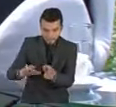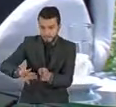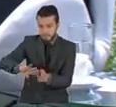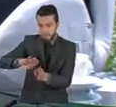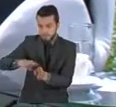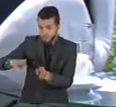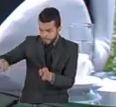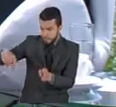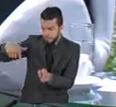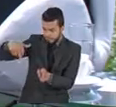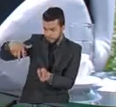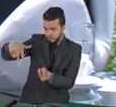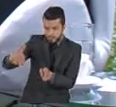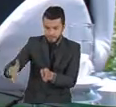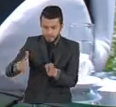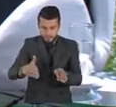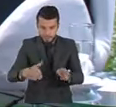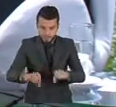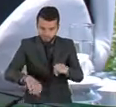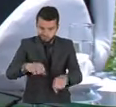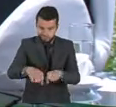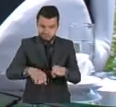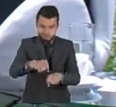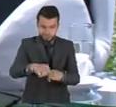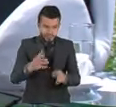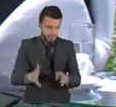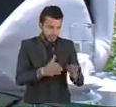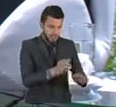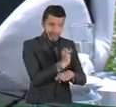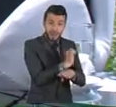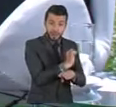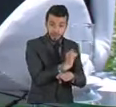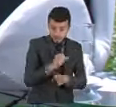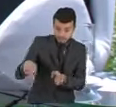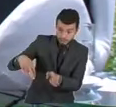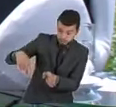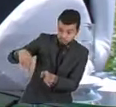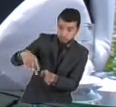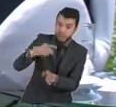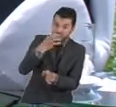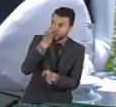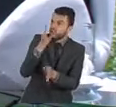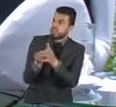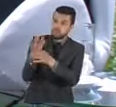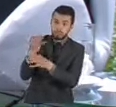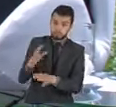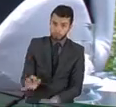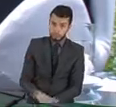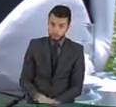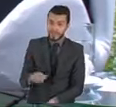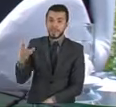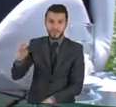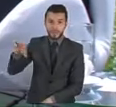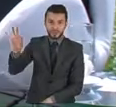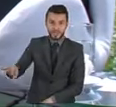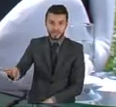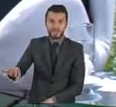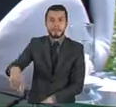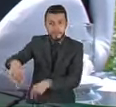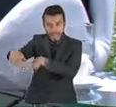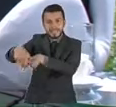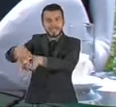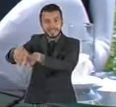sostenibles. El peatón, que contamina cero y hace casi el 30% de los viajes. La bicicleta, que pasó de